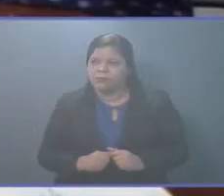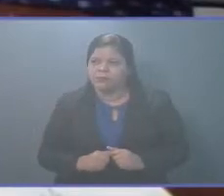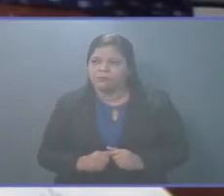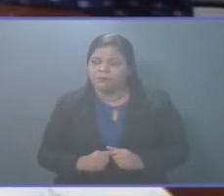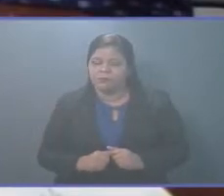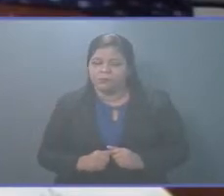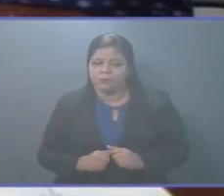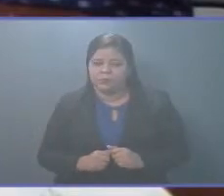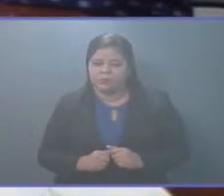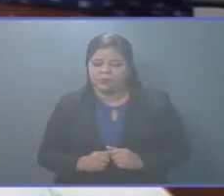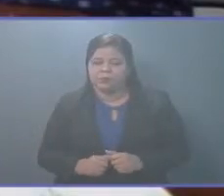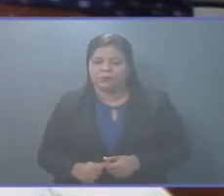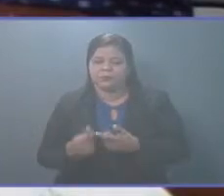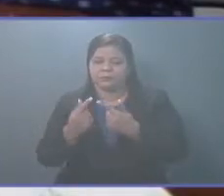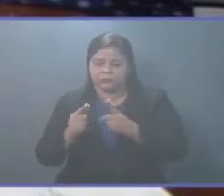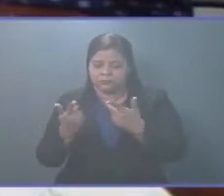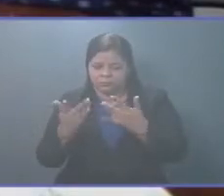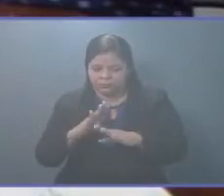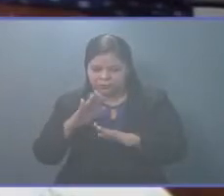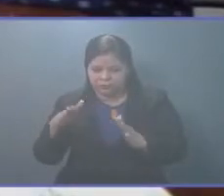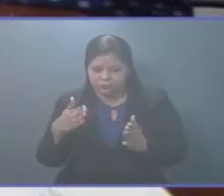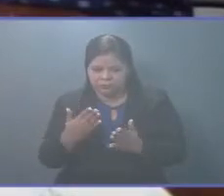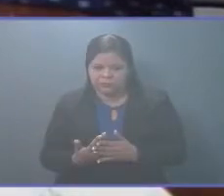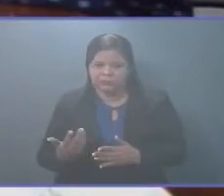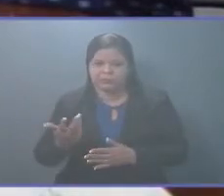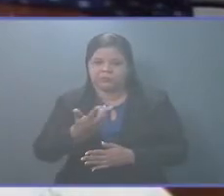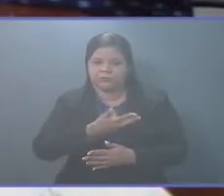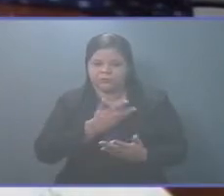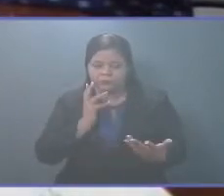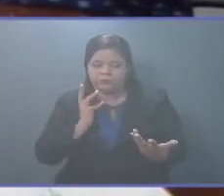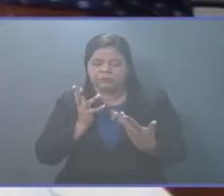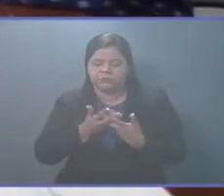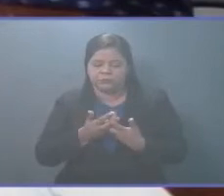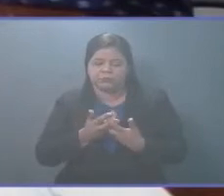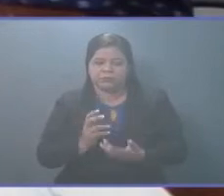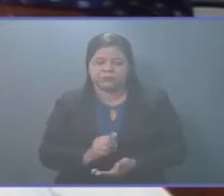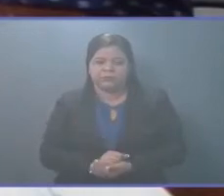un tabú que haya organización laboral.